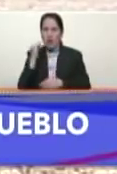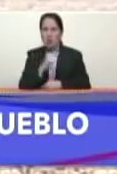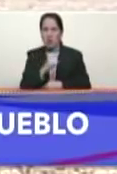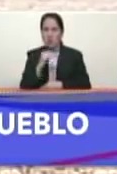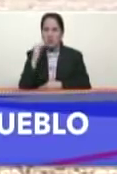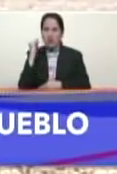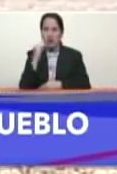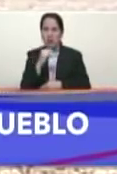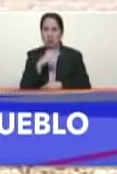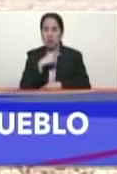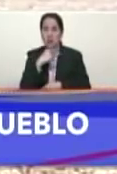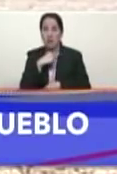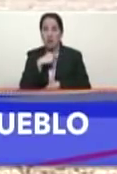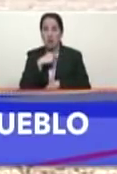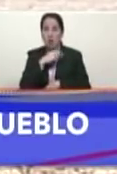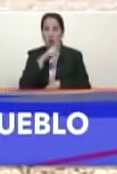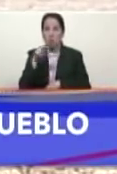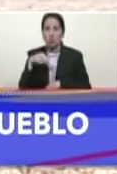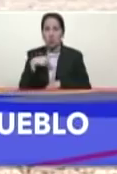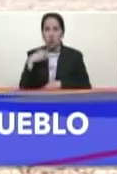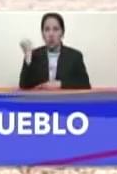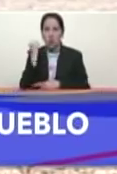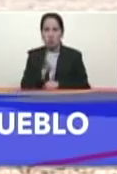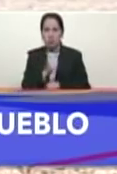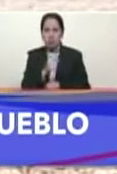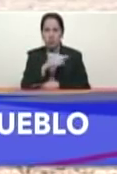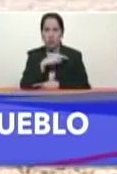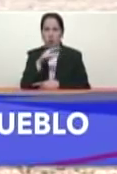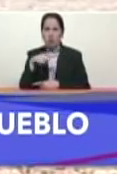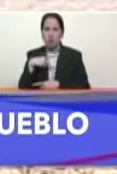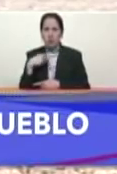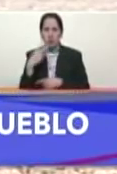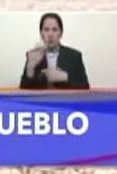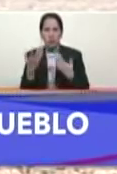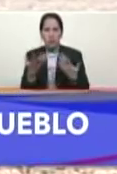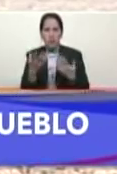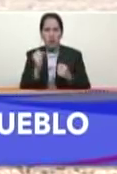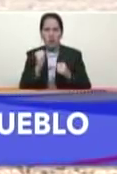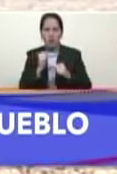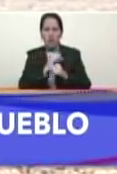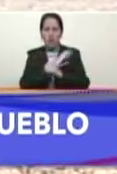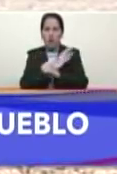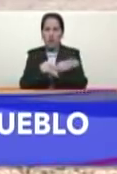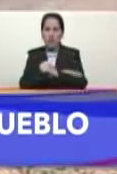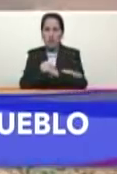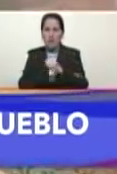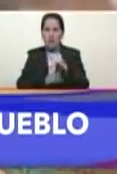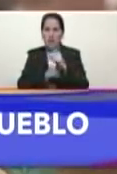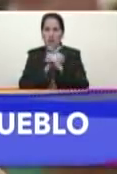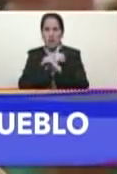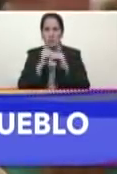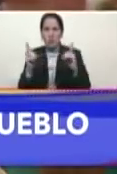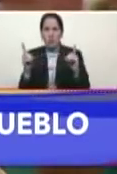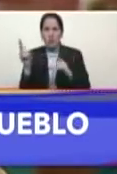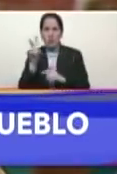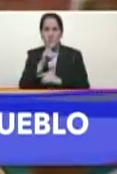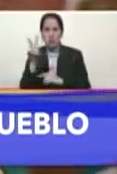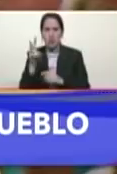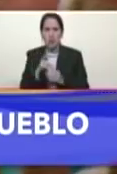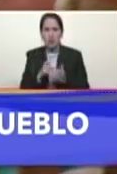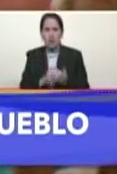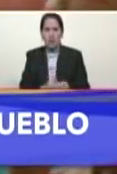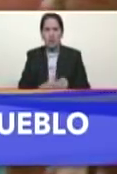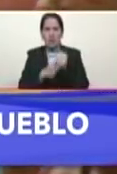y asesinos, no pueden entender la fortaleza y legitimidad de la democracia venezolana y del liderazgo